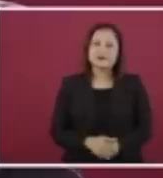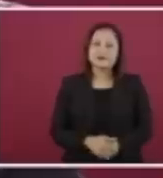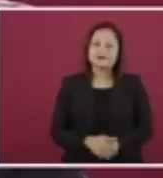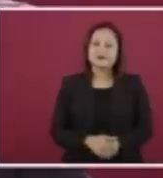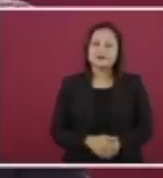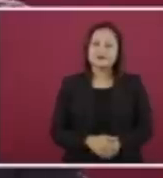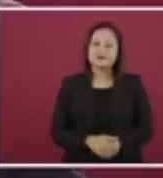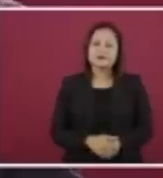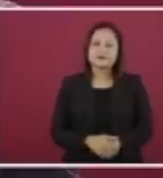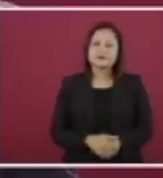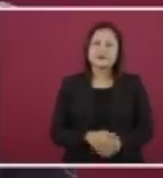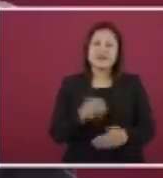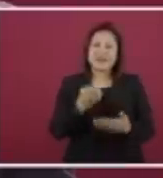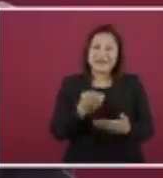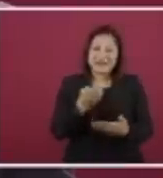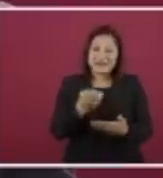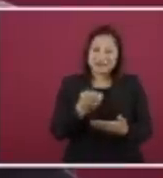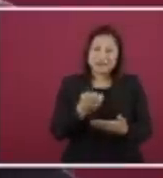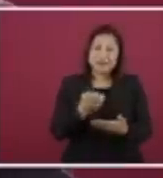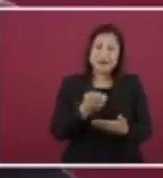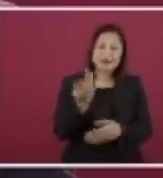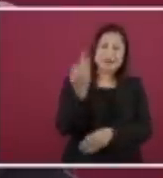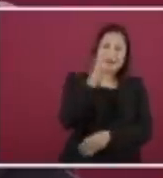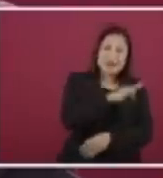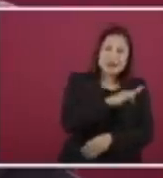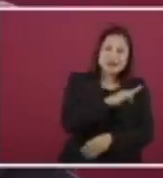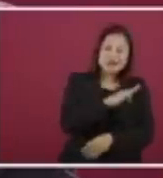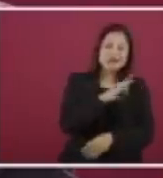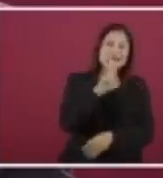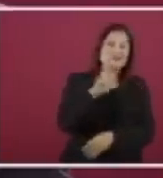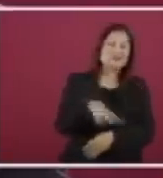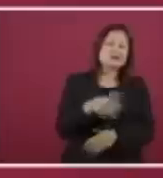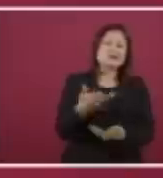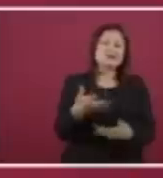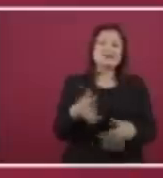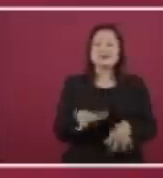y es una distorsión por completo, ¿no?